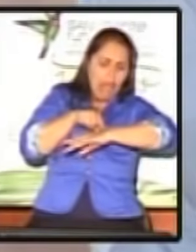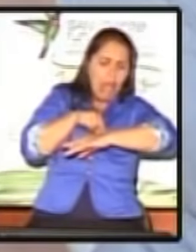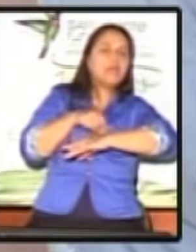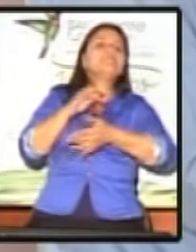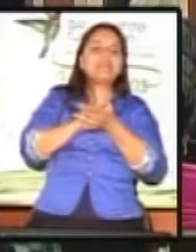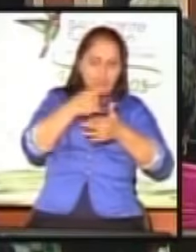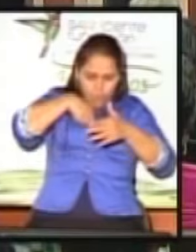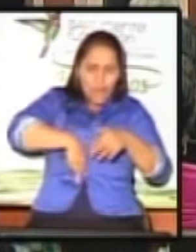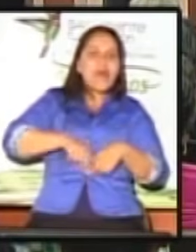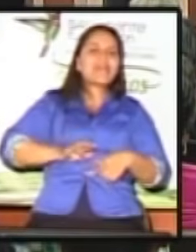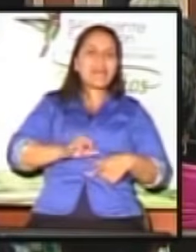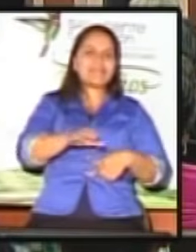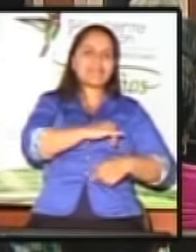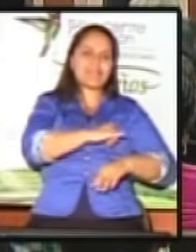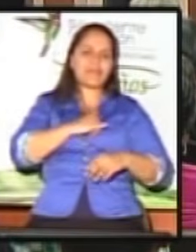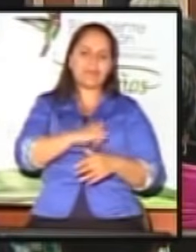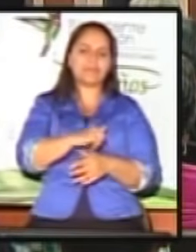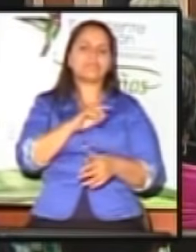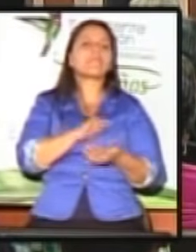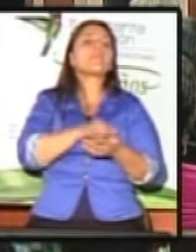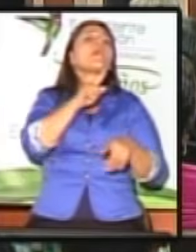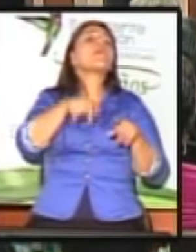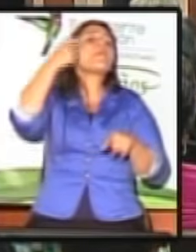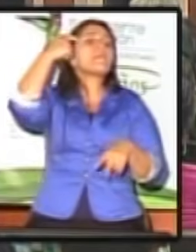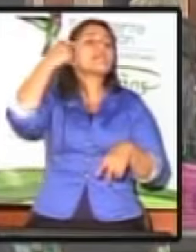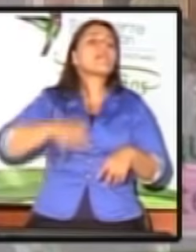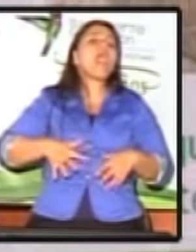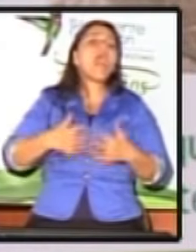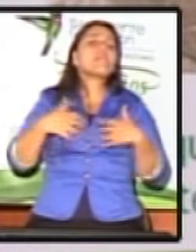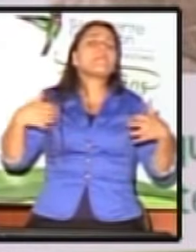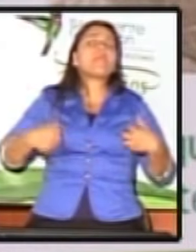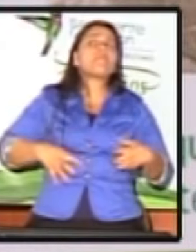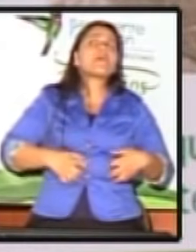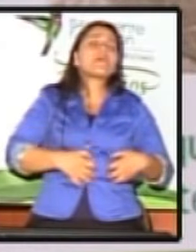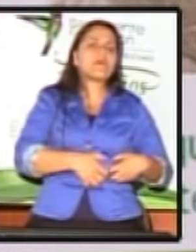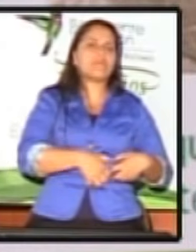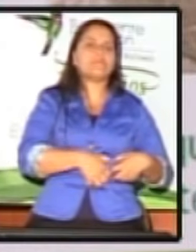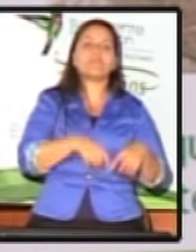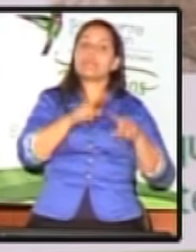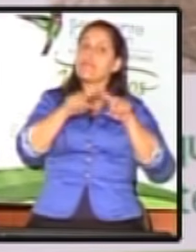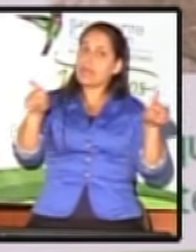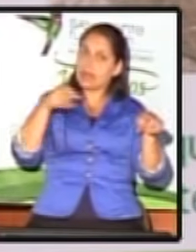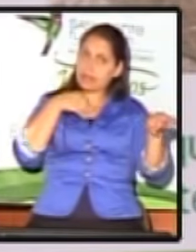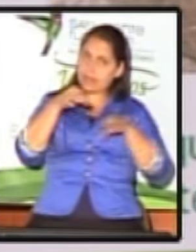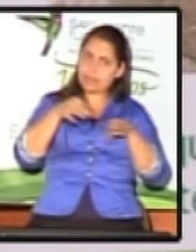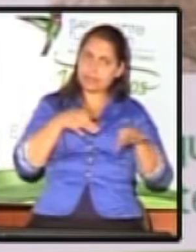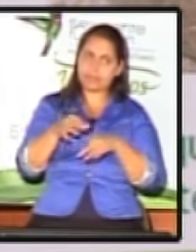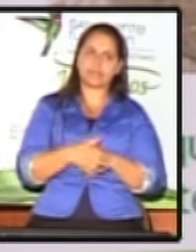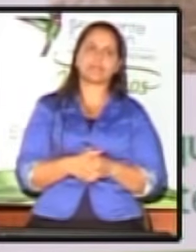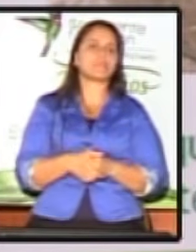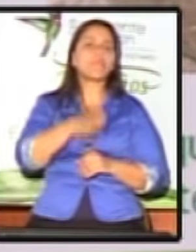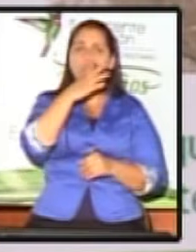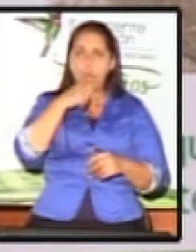es que muchos pacientes creen que tienen un animal dentro y eso es bien importante diferenciarlo. No tienen